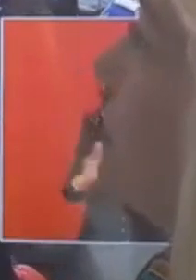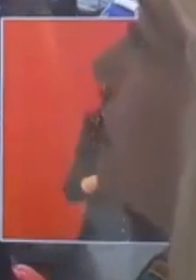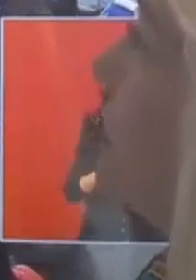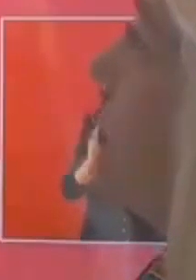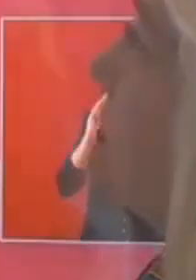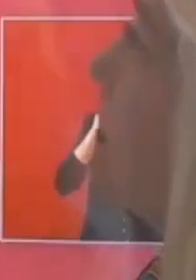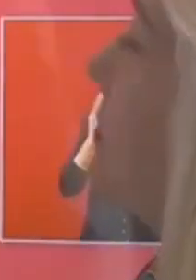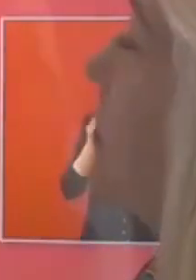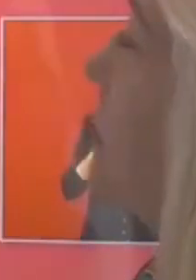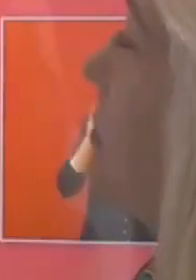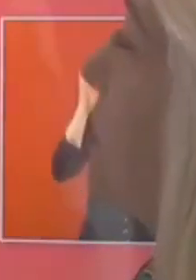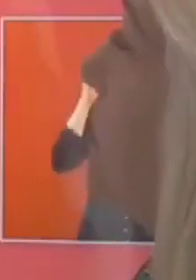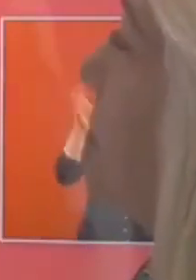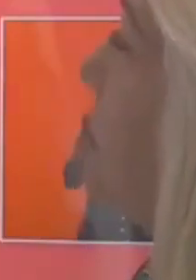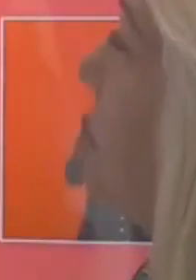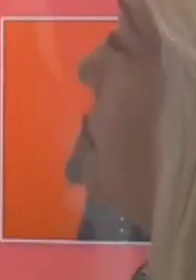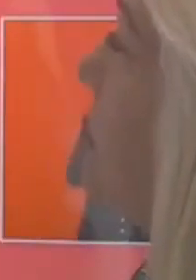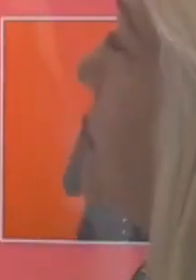son crímenes